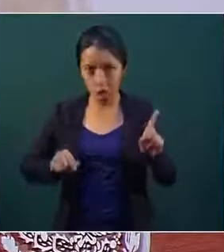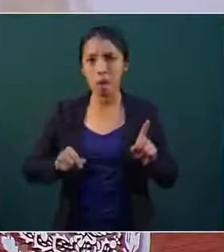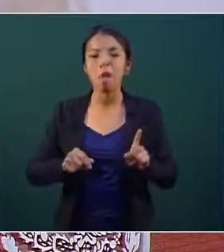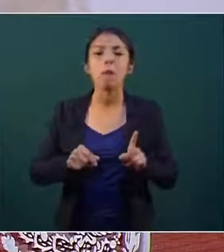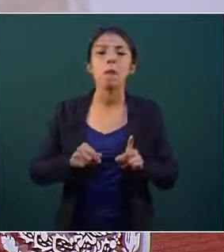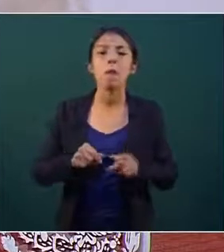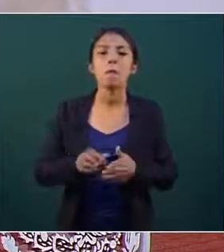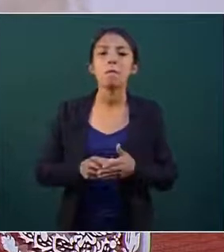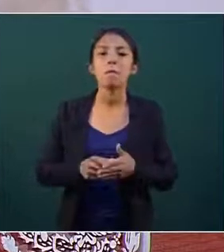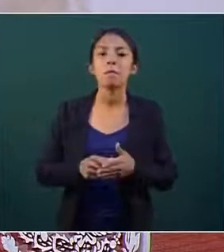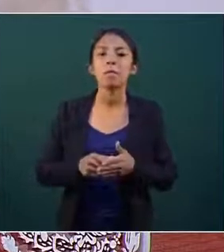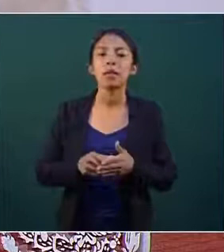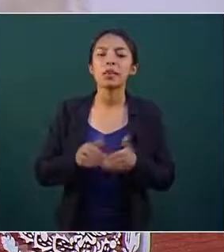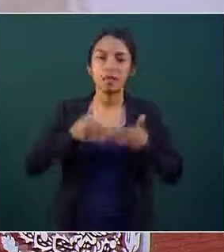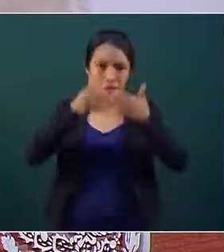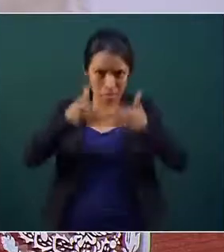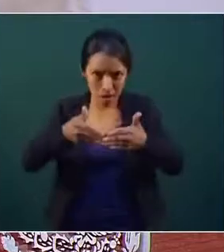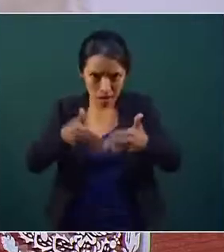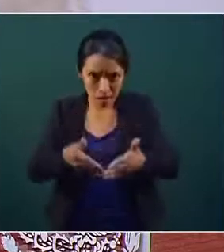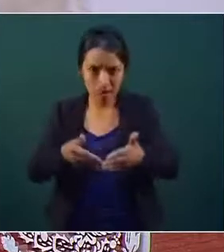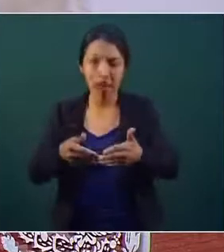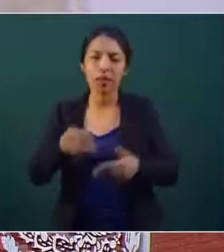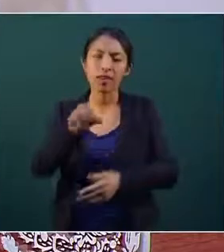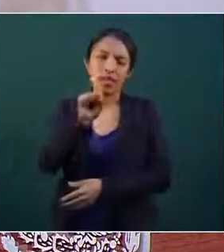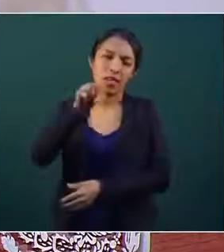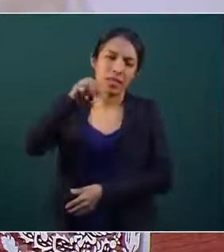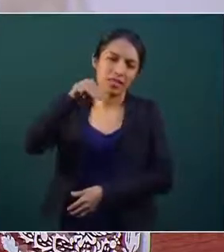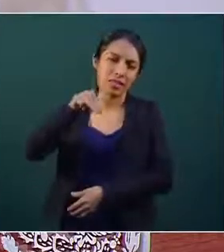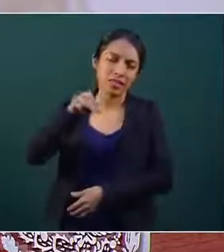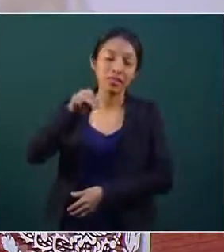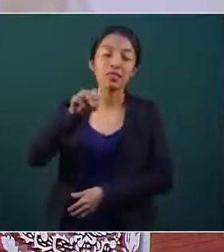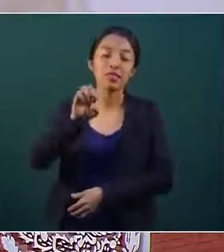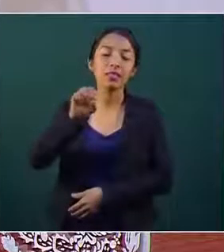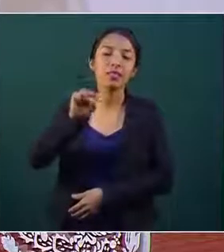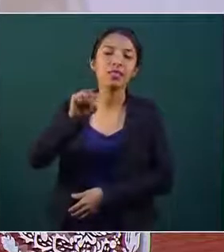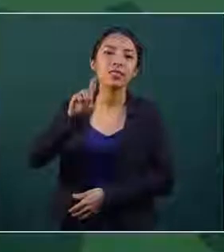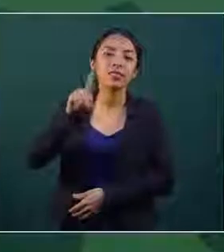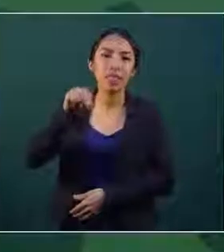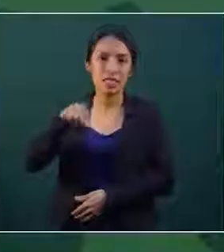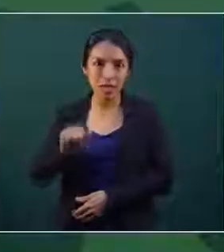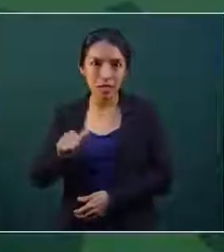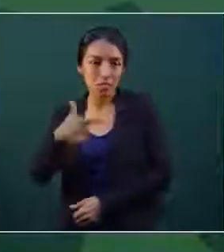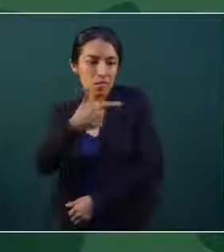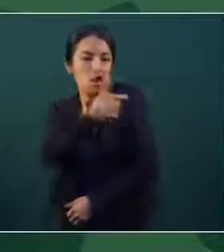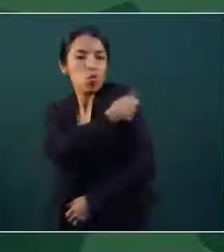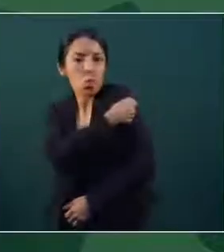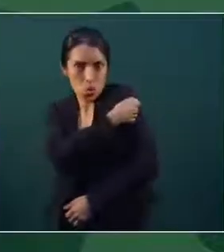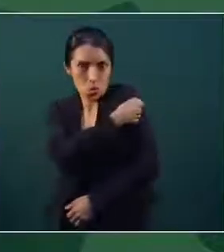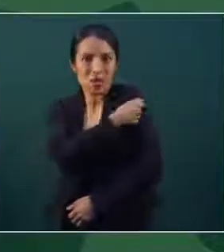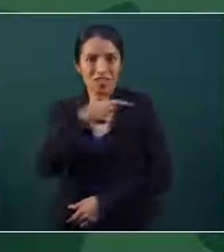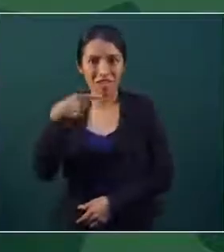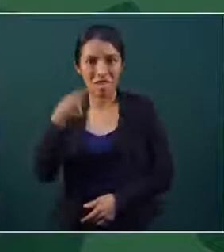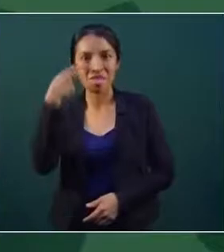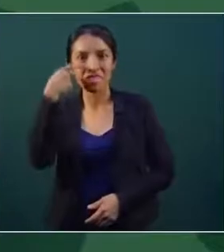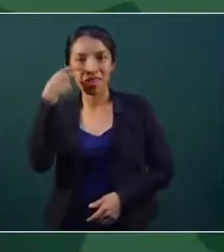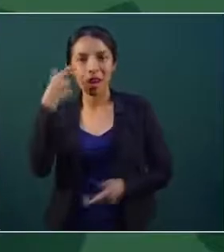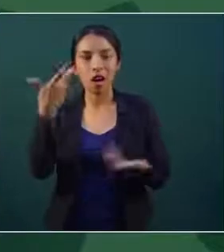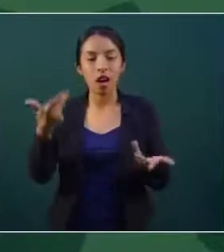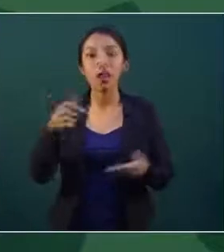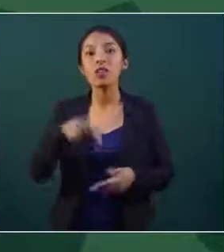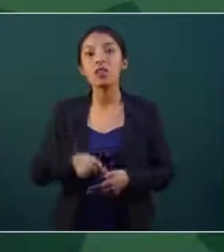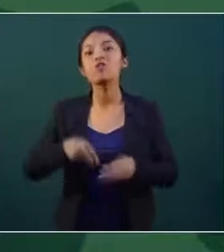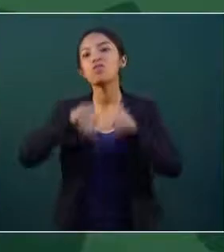de la Secretaría de la Defensa, en lo que se refiere a la vacunación, como lo podemos ver ahí, a la fecha